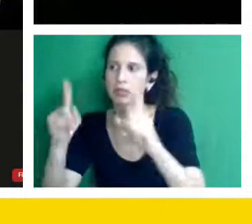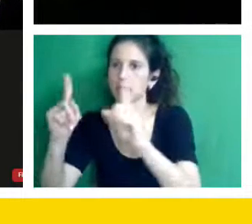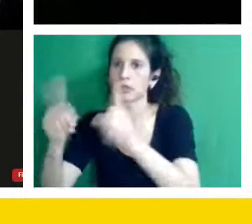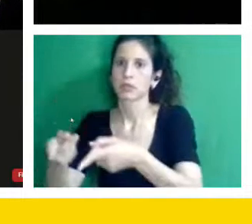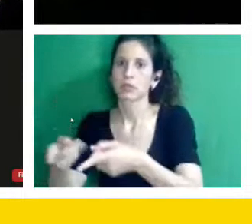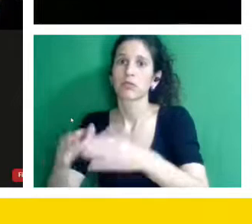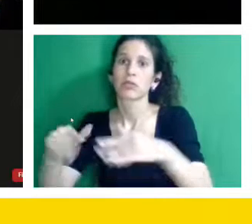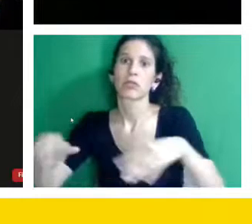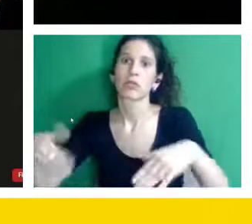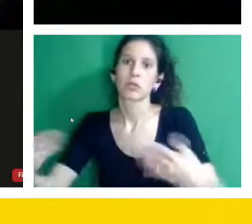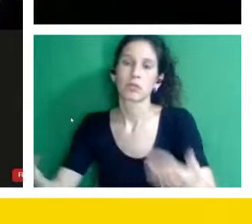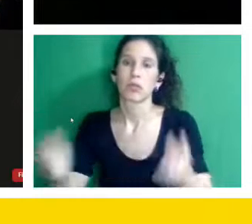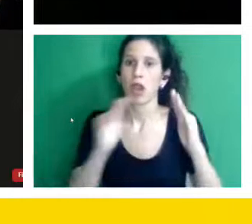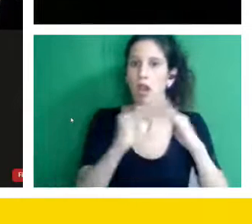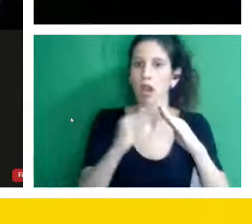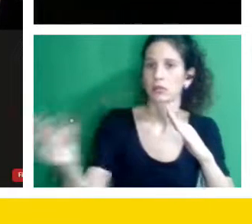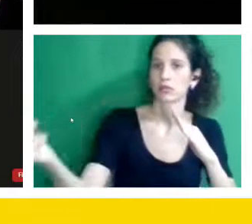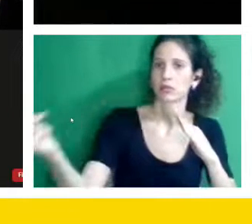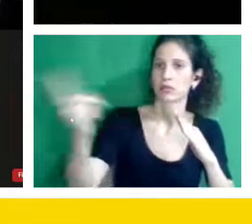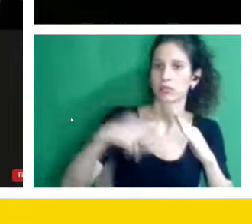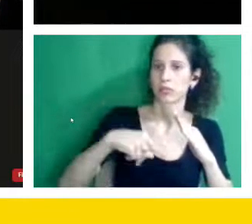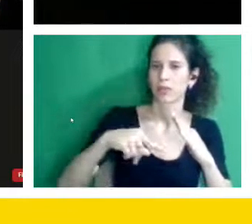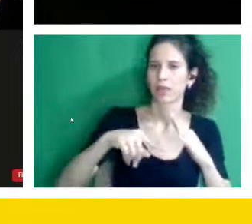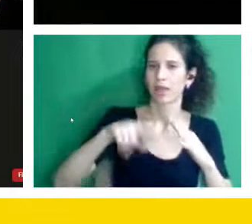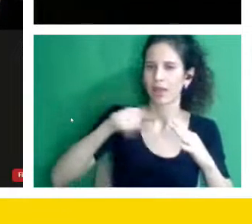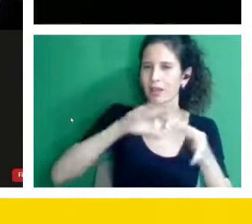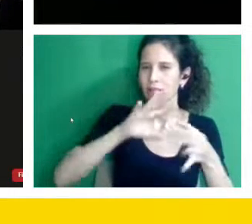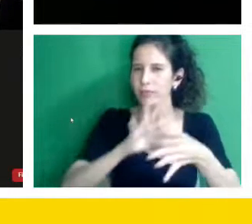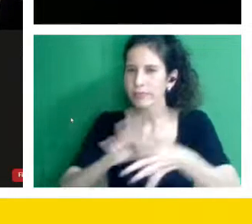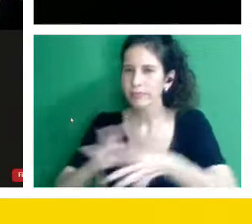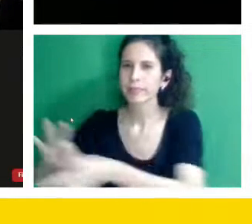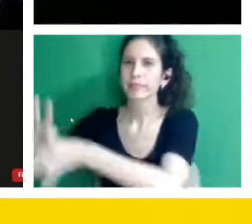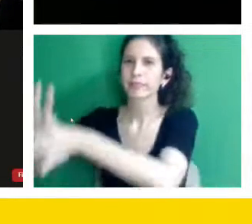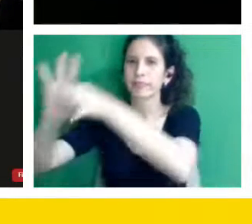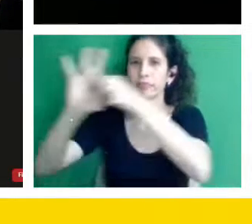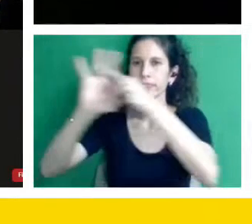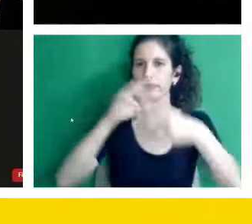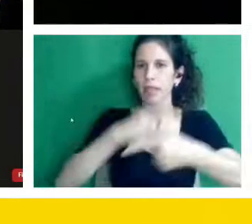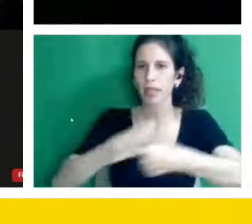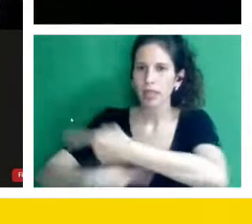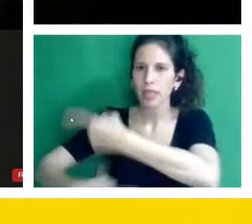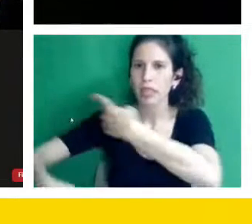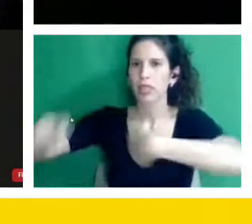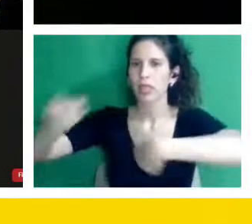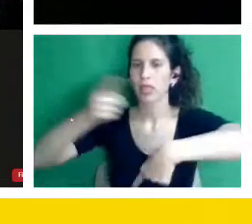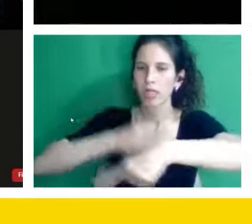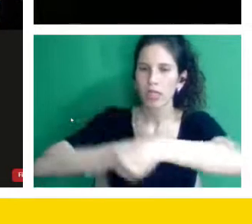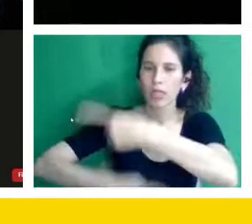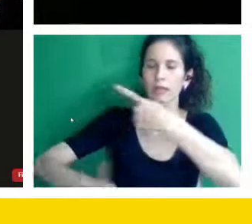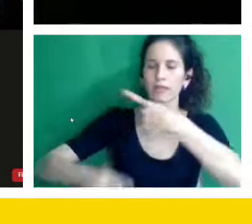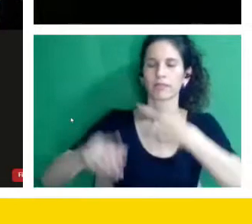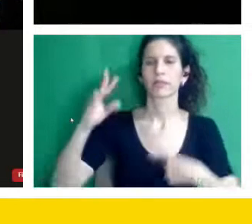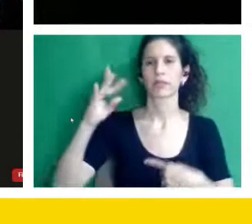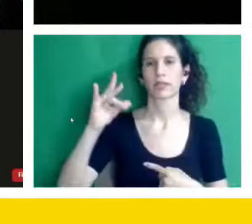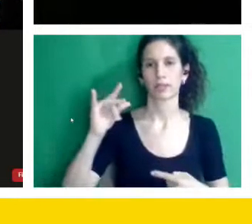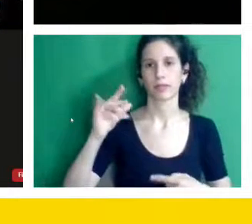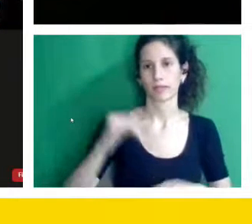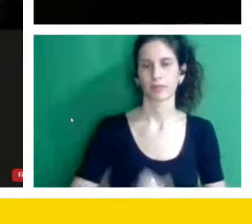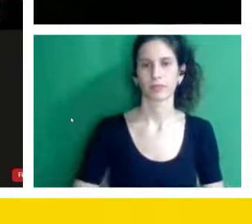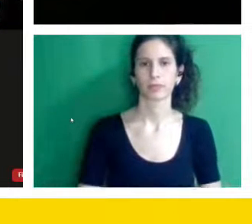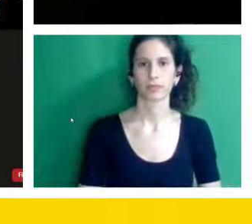lugar. A mí me llamó la atención en la estación fluvial, que creo que es el punto de los tres que